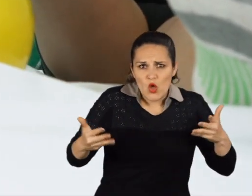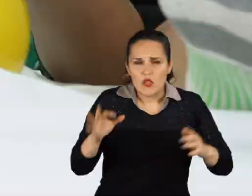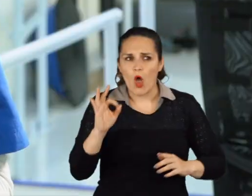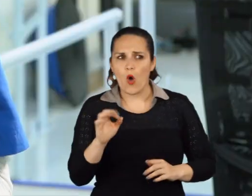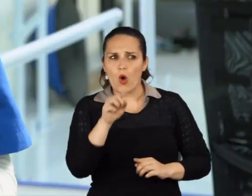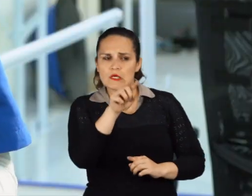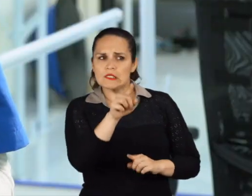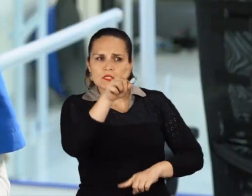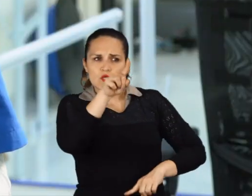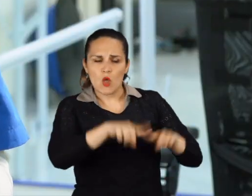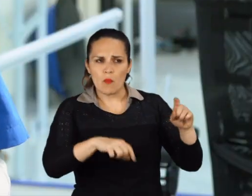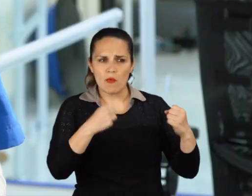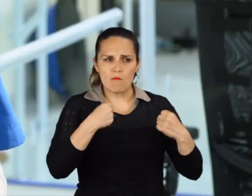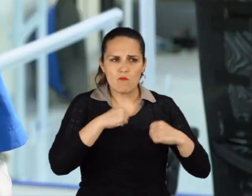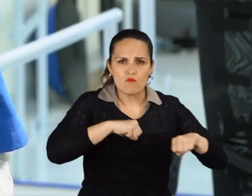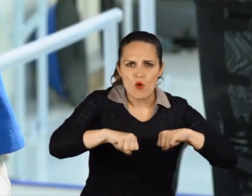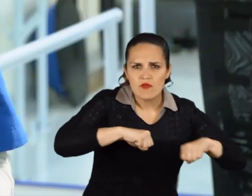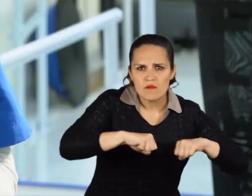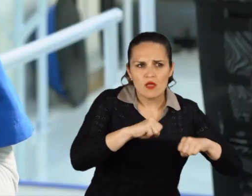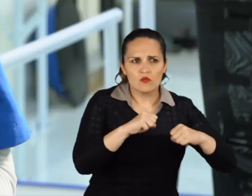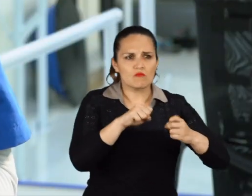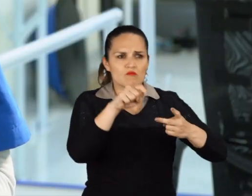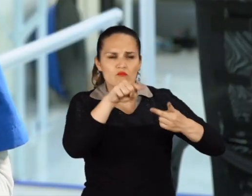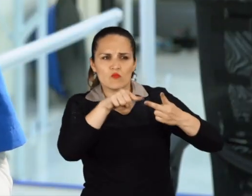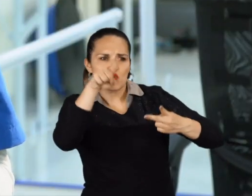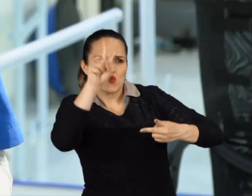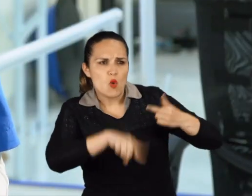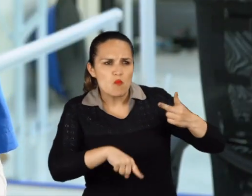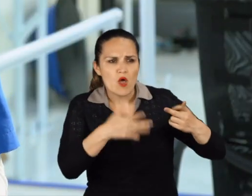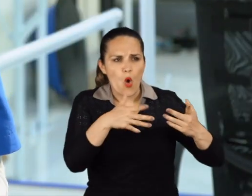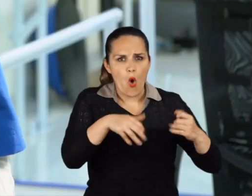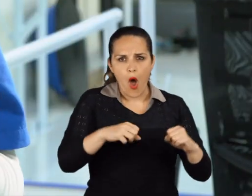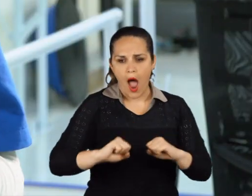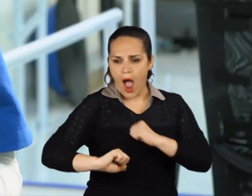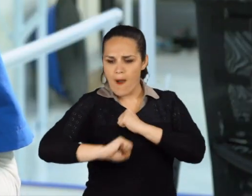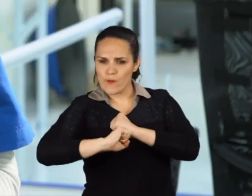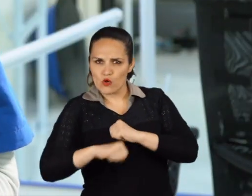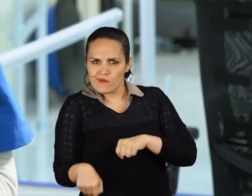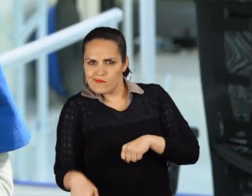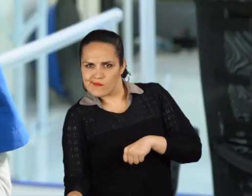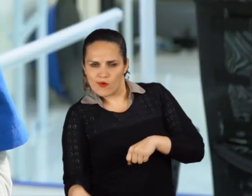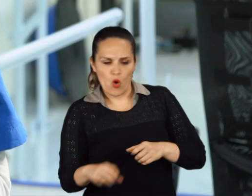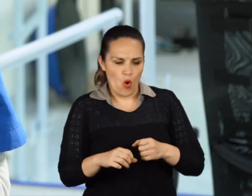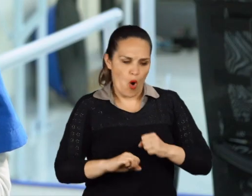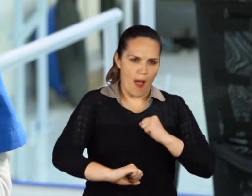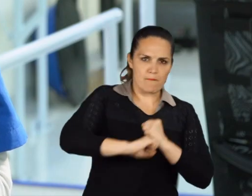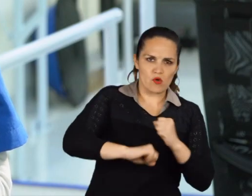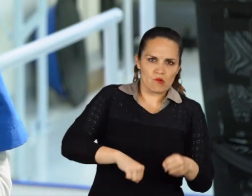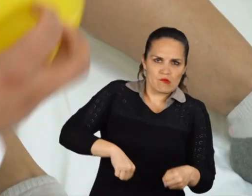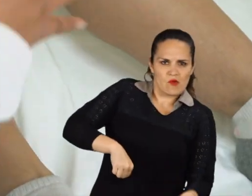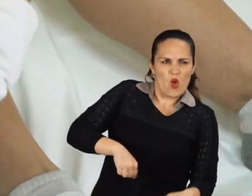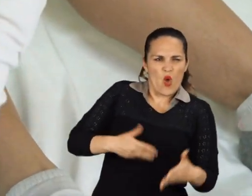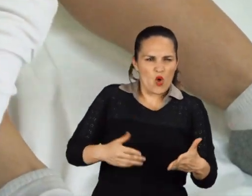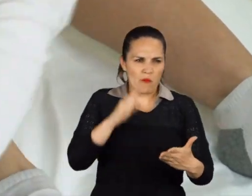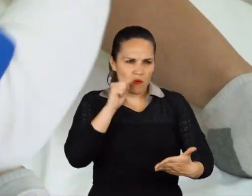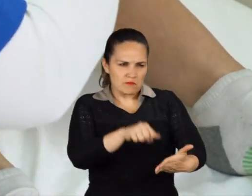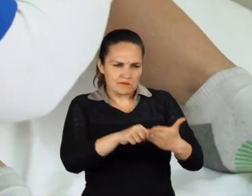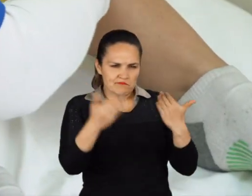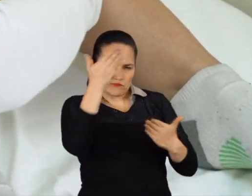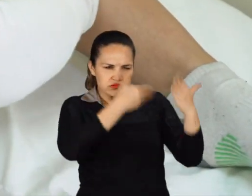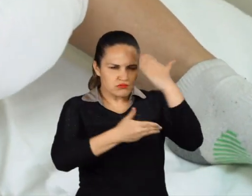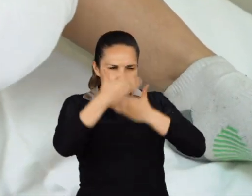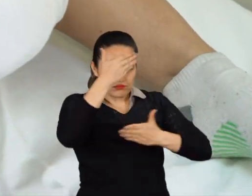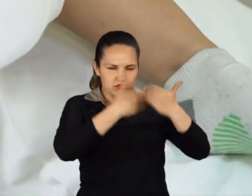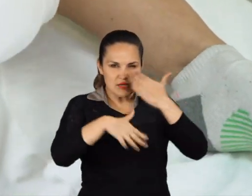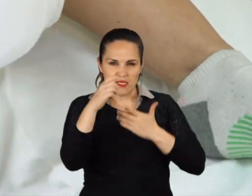tipo de restricción, tanto cuanto a movilidad o en cuanto si es un apoyo parcial o un apoyo total de la extremidad.